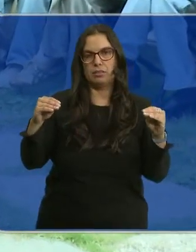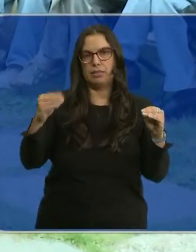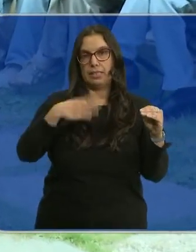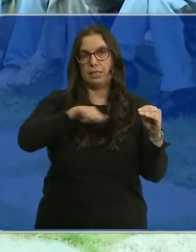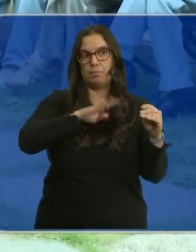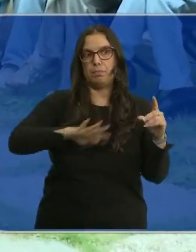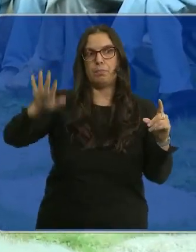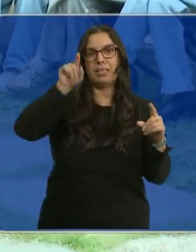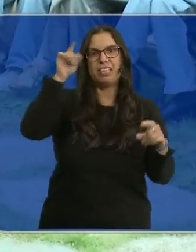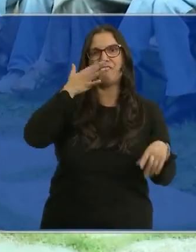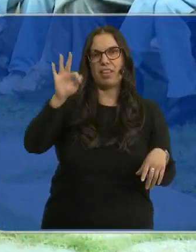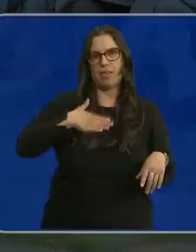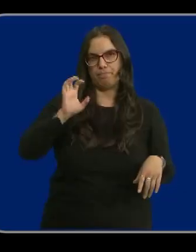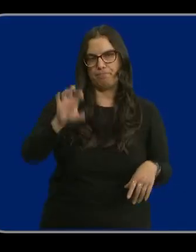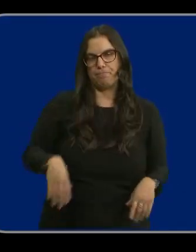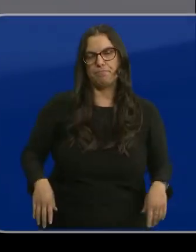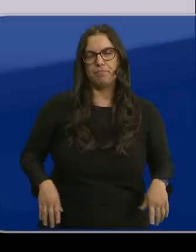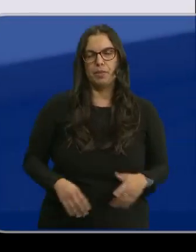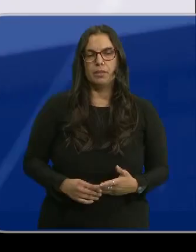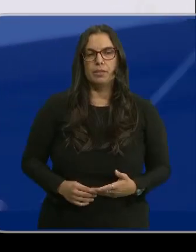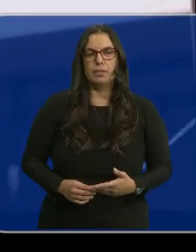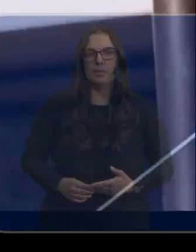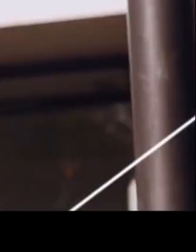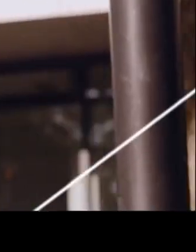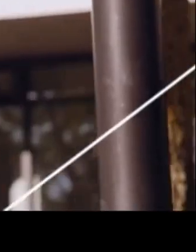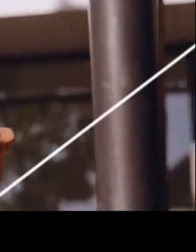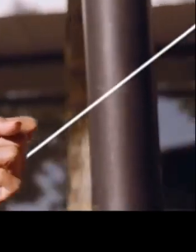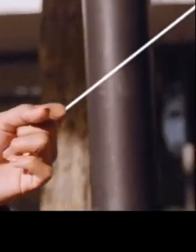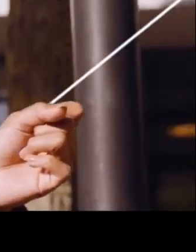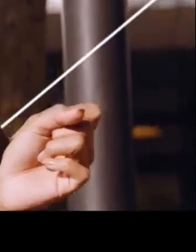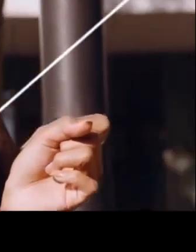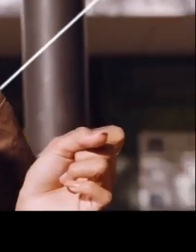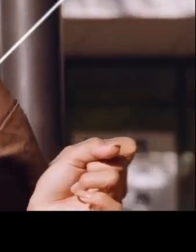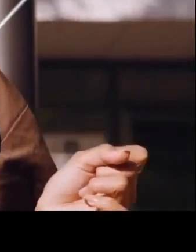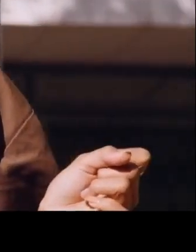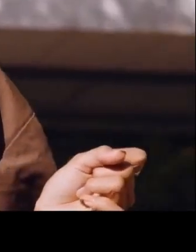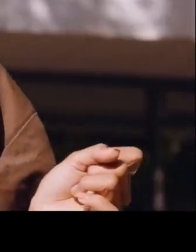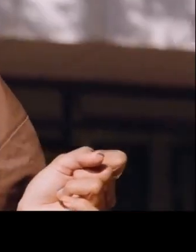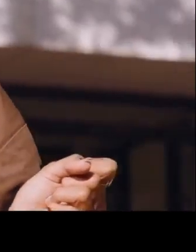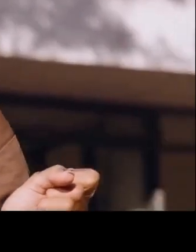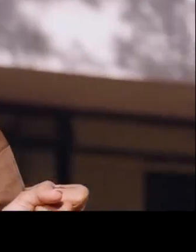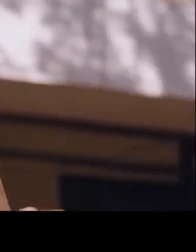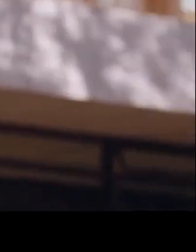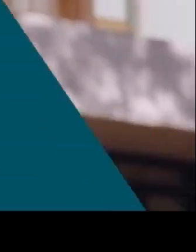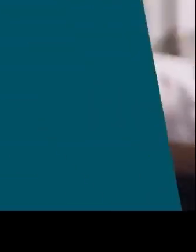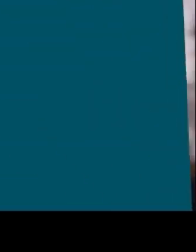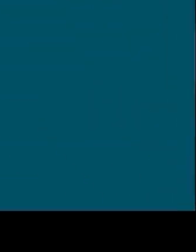de España en Francia. En Unicaja te ayudamos a destapar el potencial de base que llevas